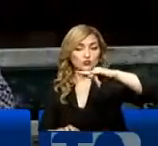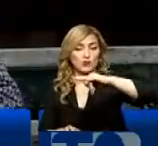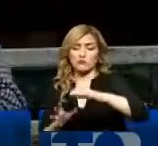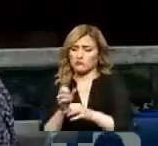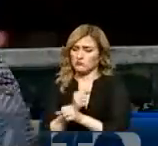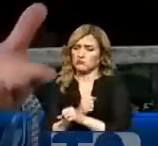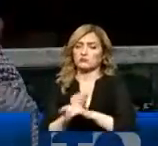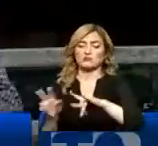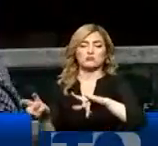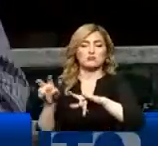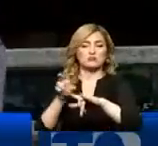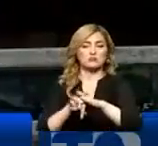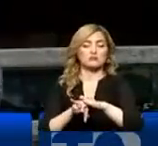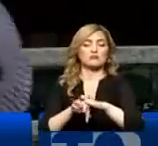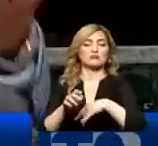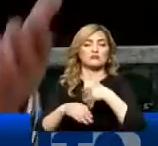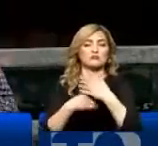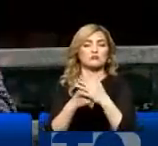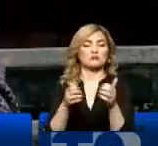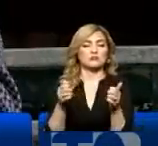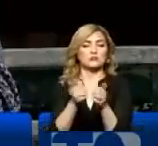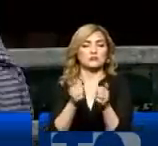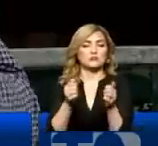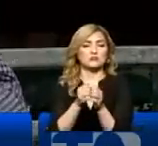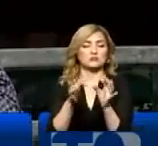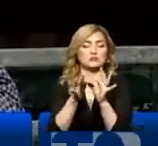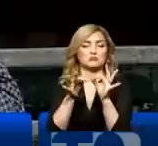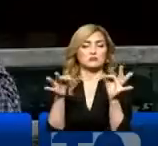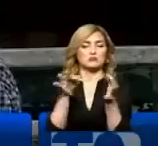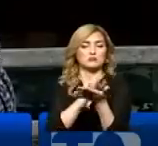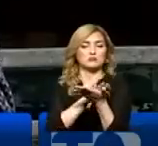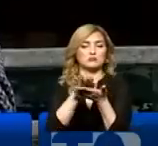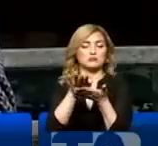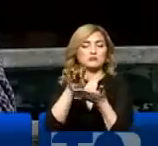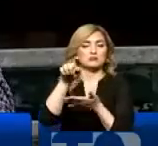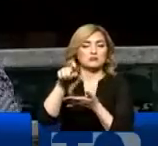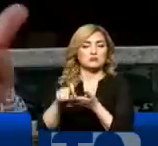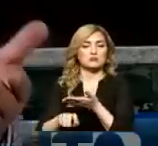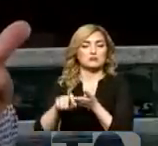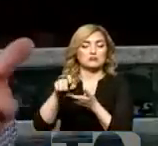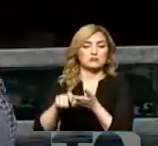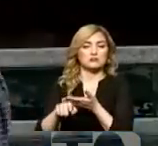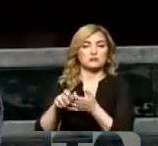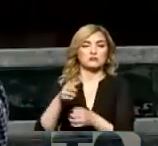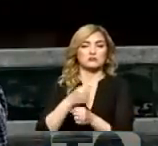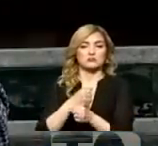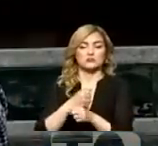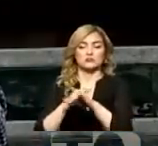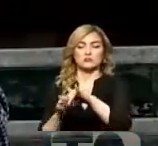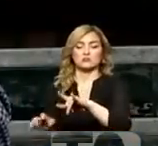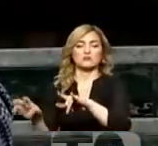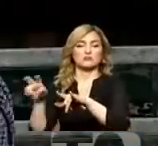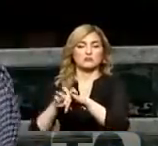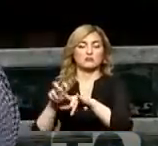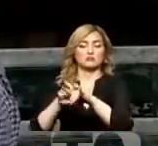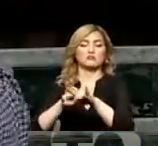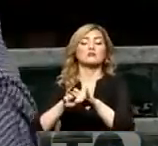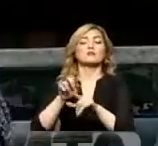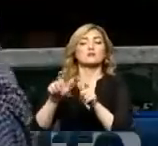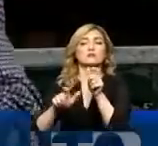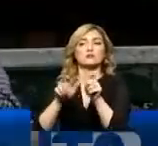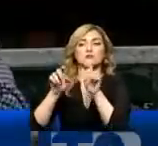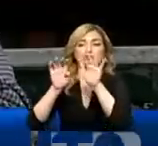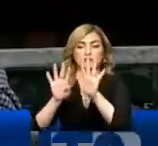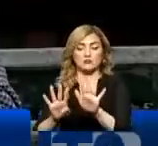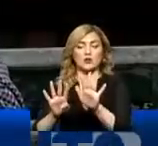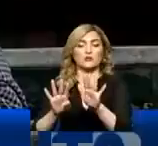harán. Esta deberá tener todo el equipamiento sanitario necesario para poder evacuar a los compatriotas. También se